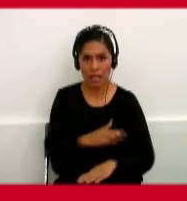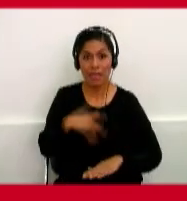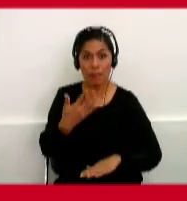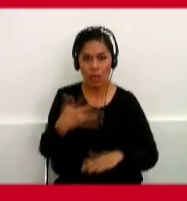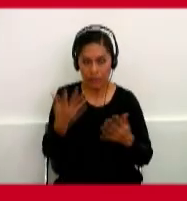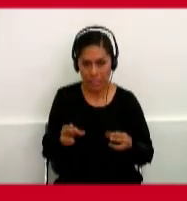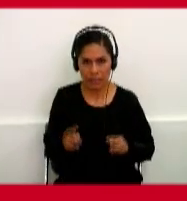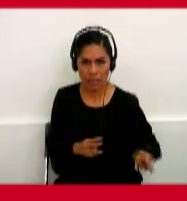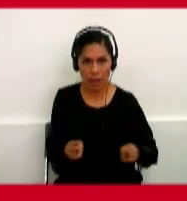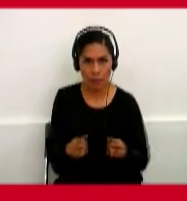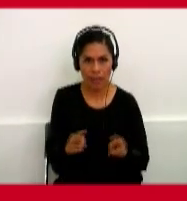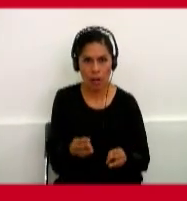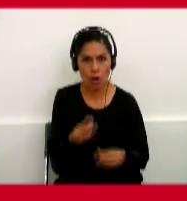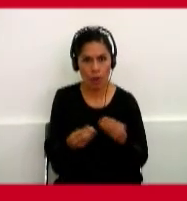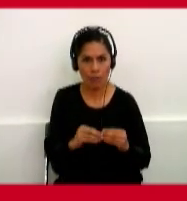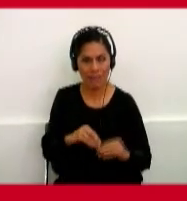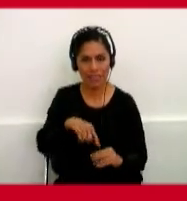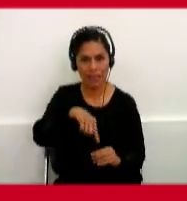modelo de flujo.